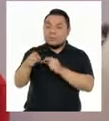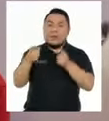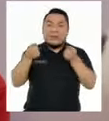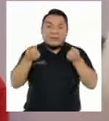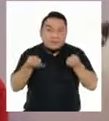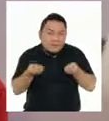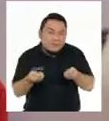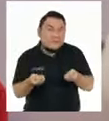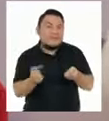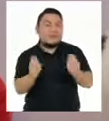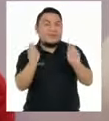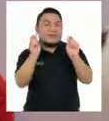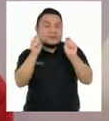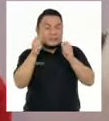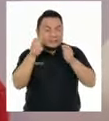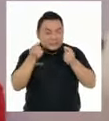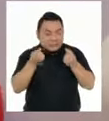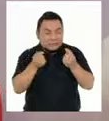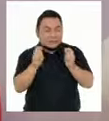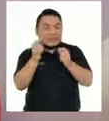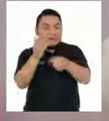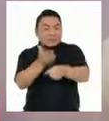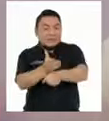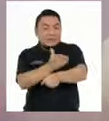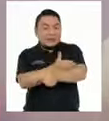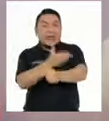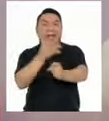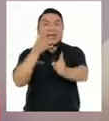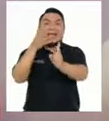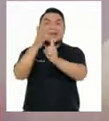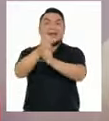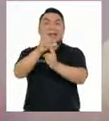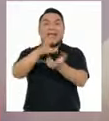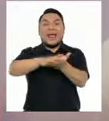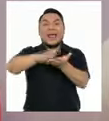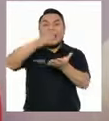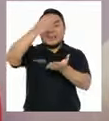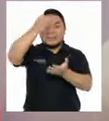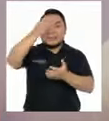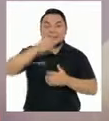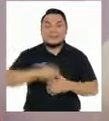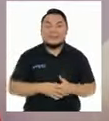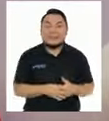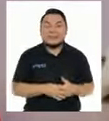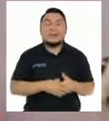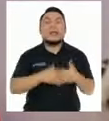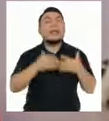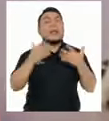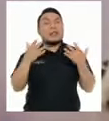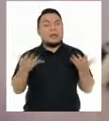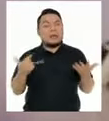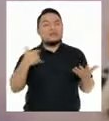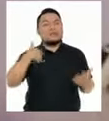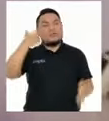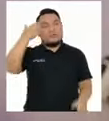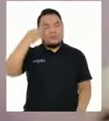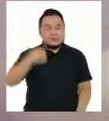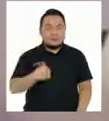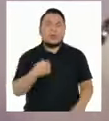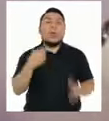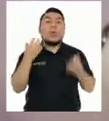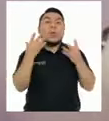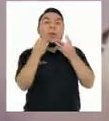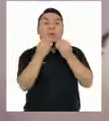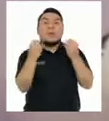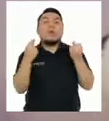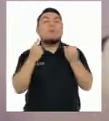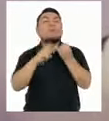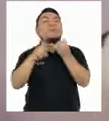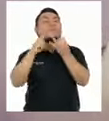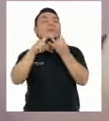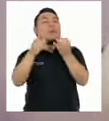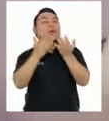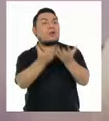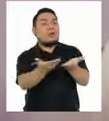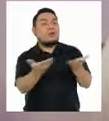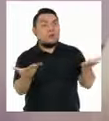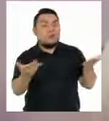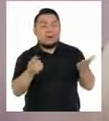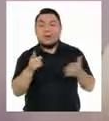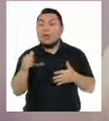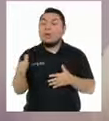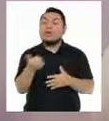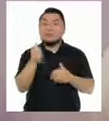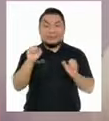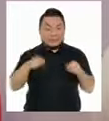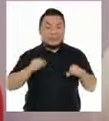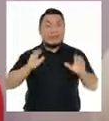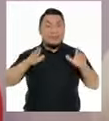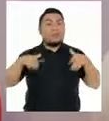e intentándolo, lo lograrás. Además, estoy segura de que hay muchas otras cosas que sí puedes